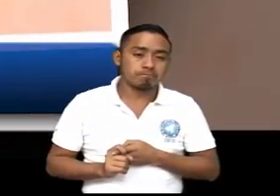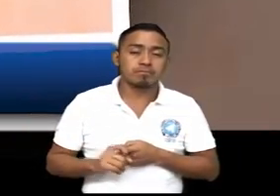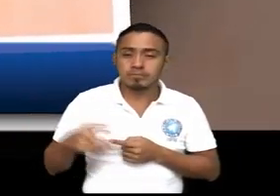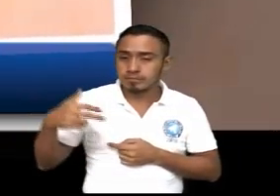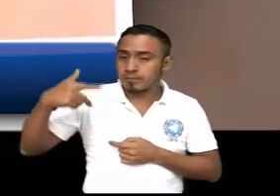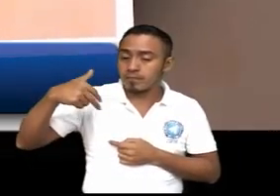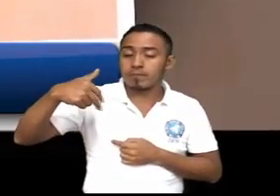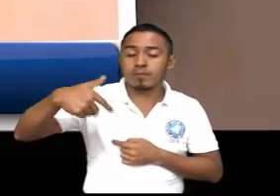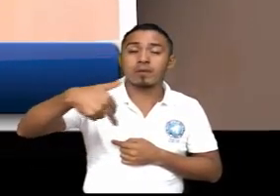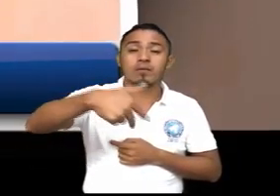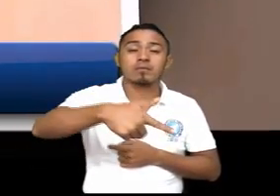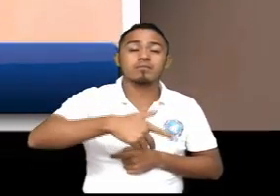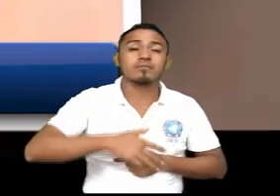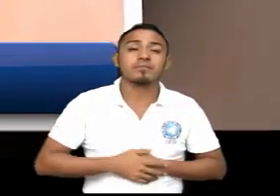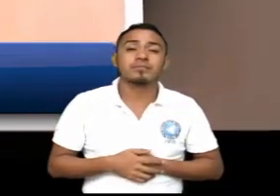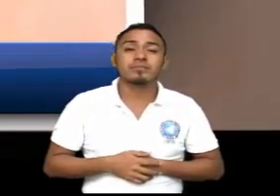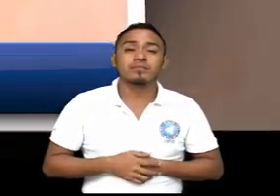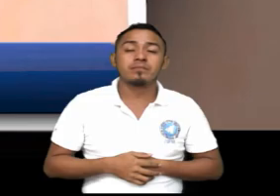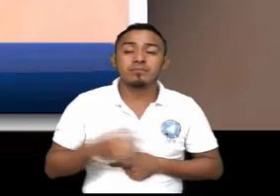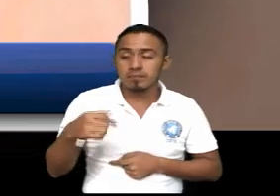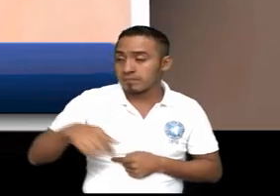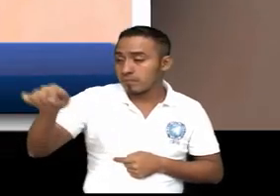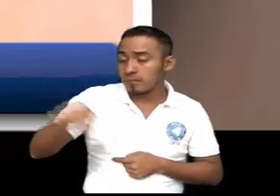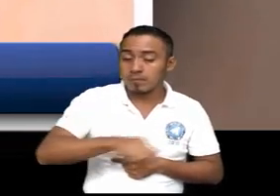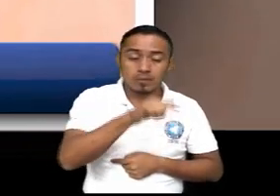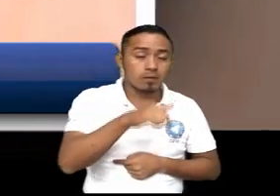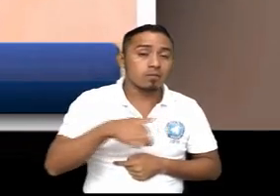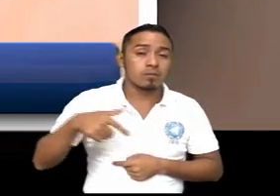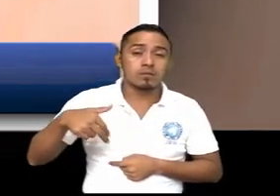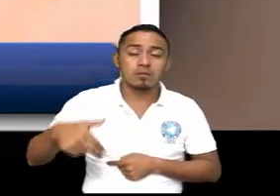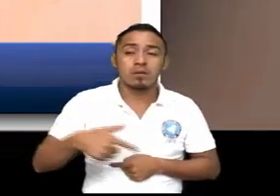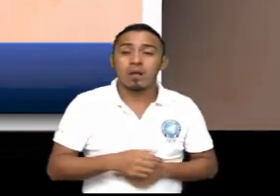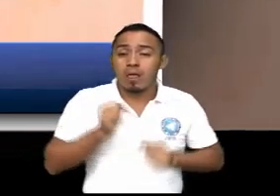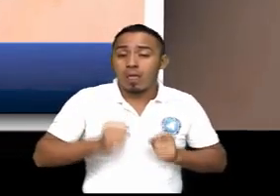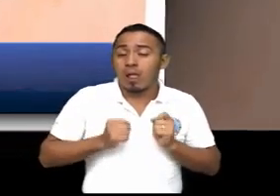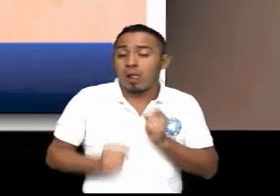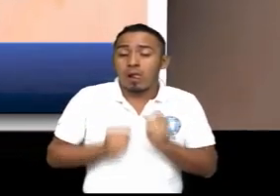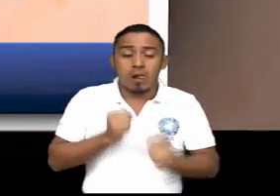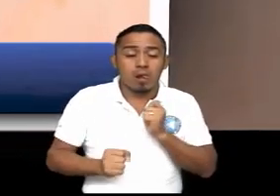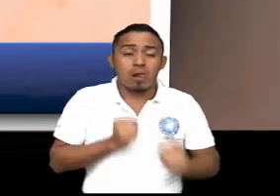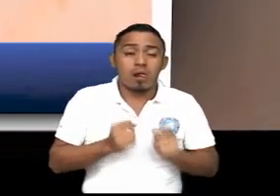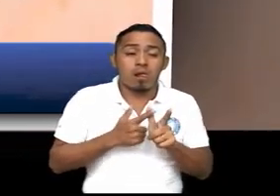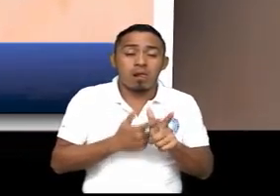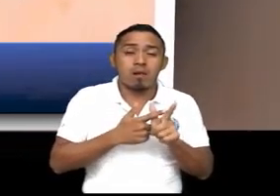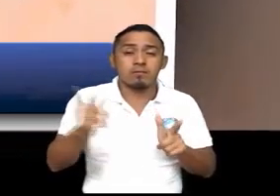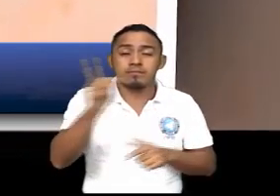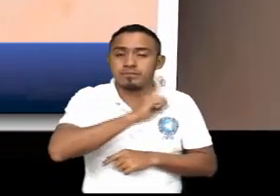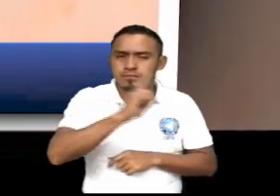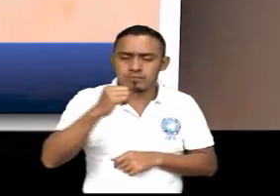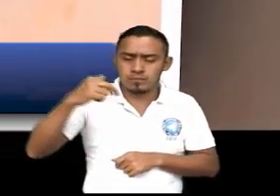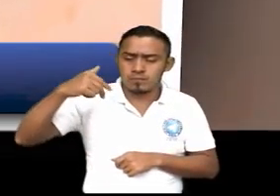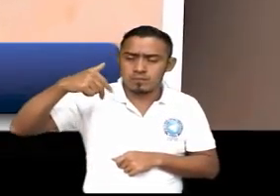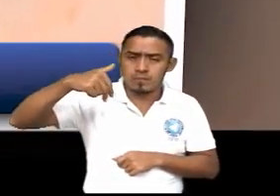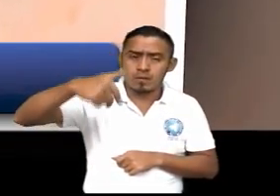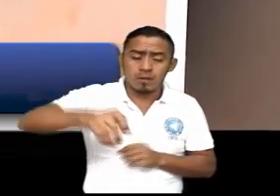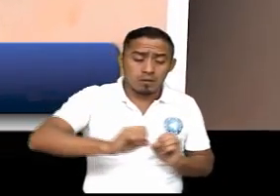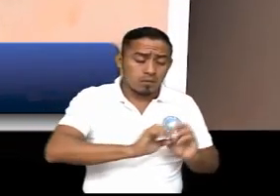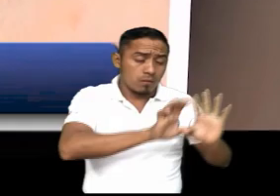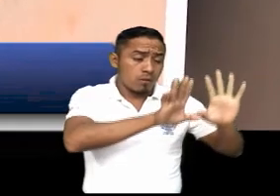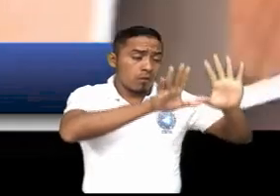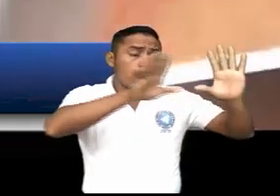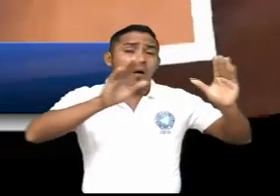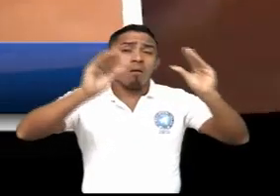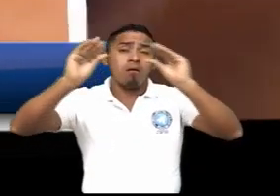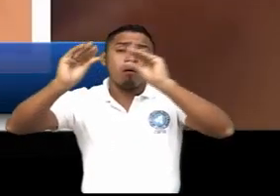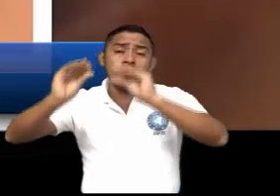caminar. Salir a caminar no tiene que ser corriendo. Salir a caminar en horas de la mañana.